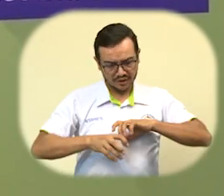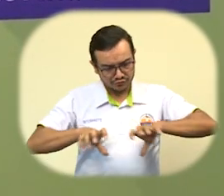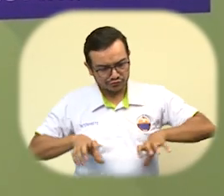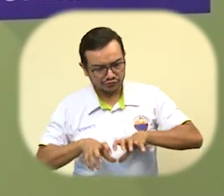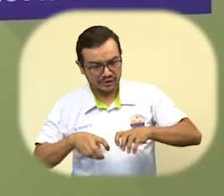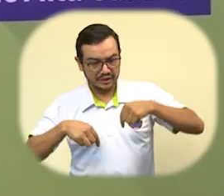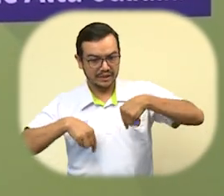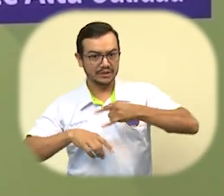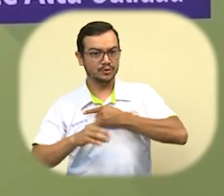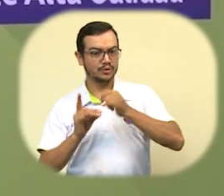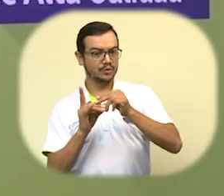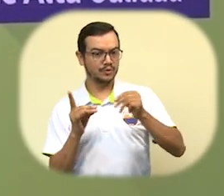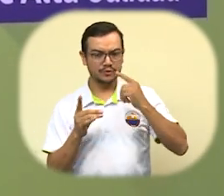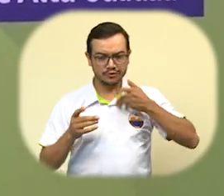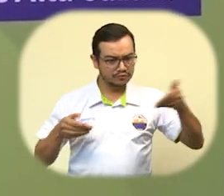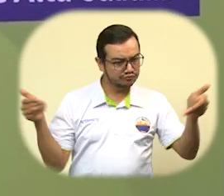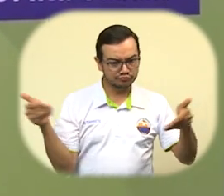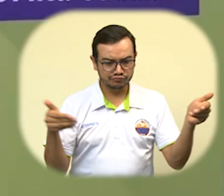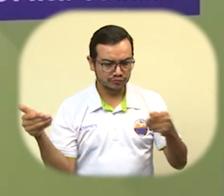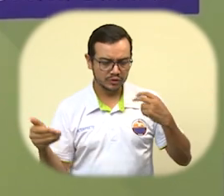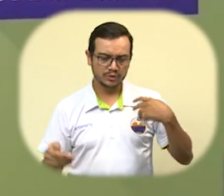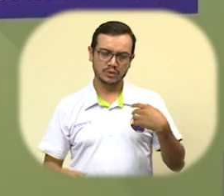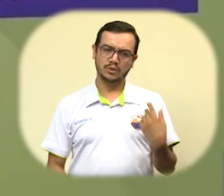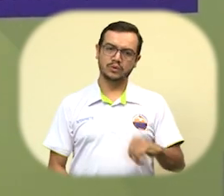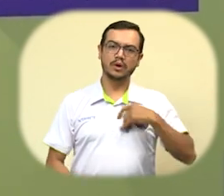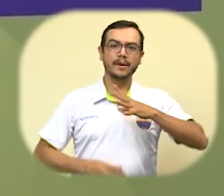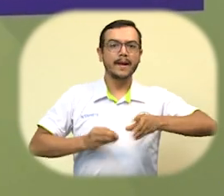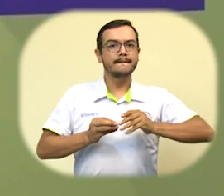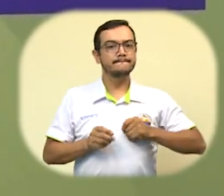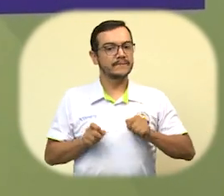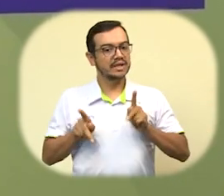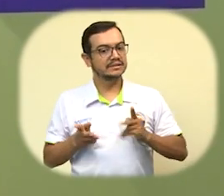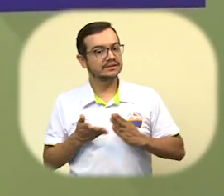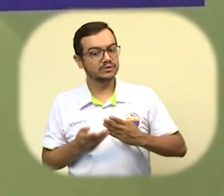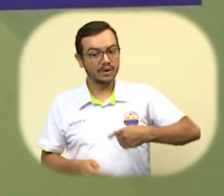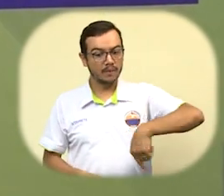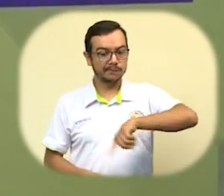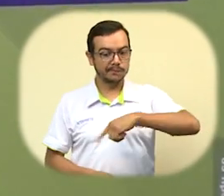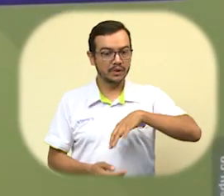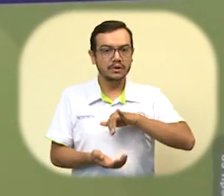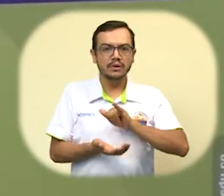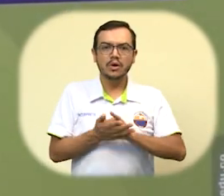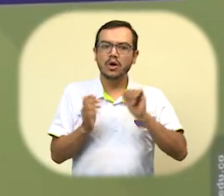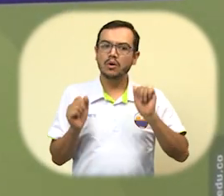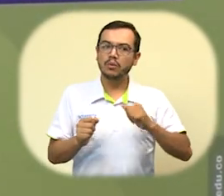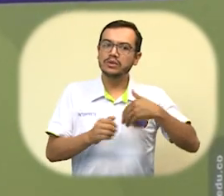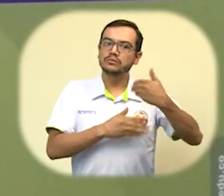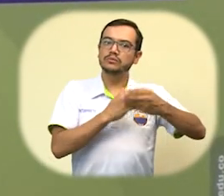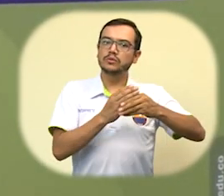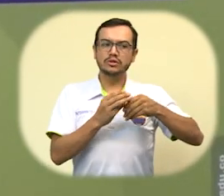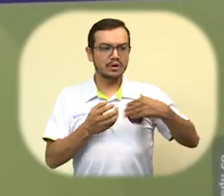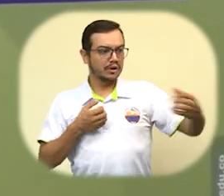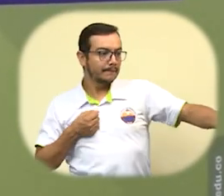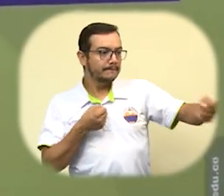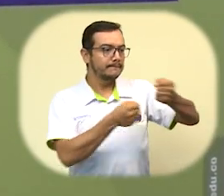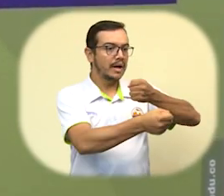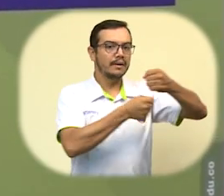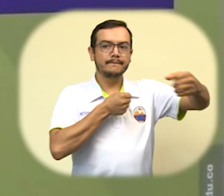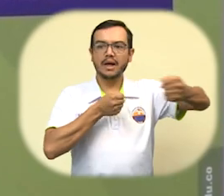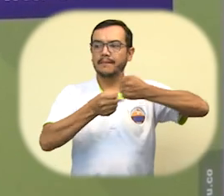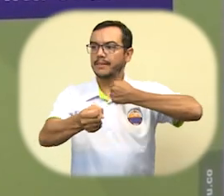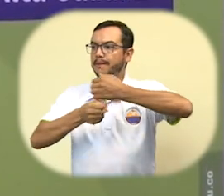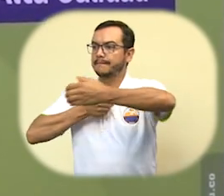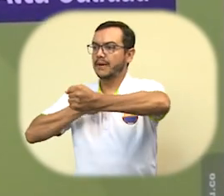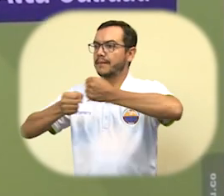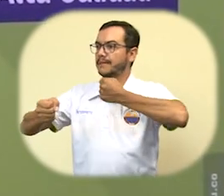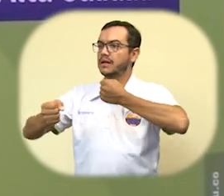en conjunto con nuestros investigadores de la universidad y que nuestros estudiantes pueden ser los potenciales pasantes en